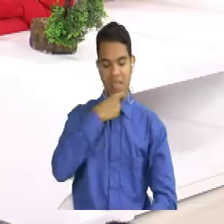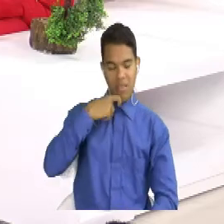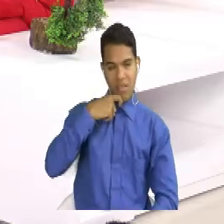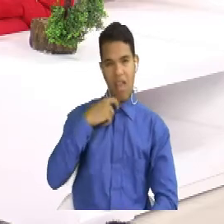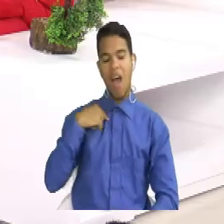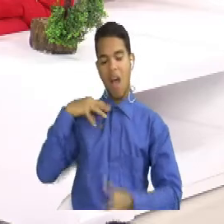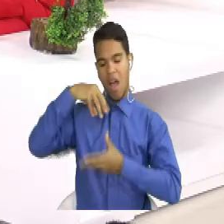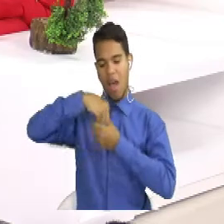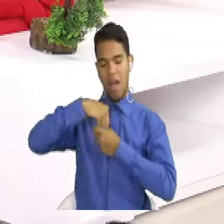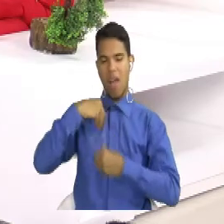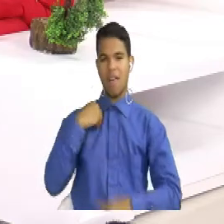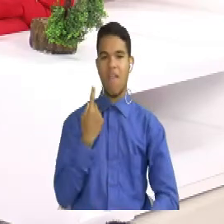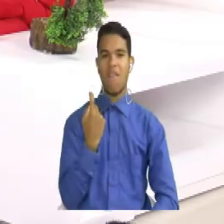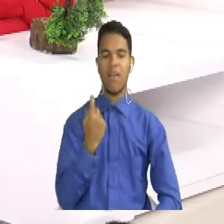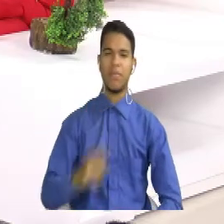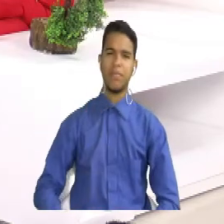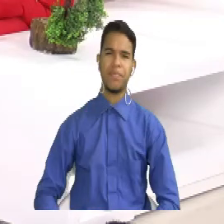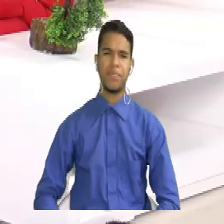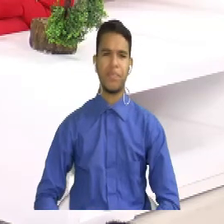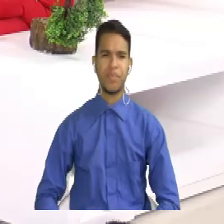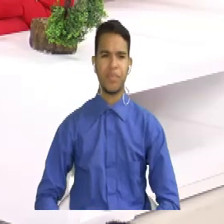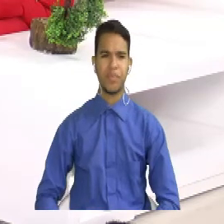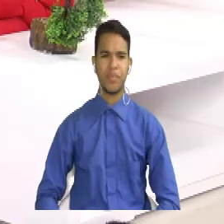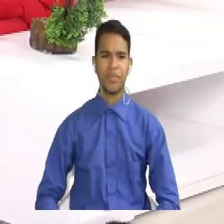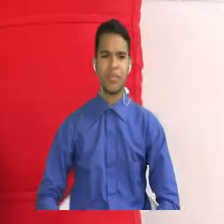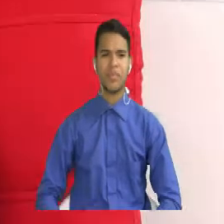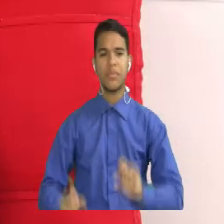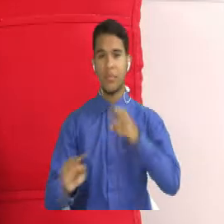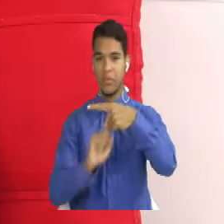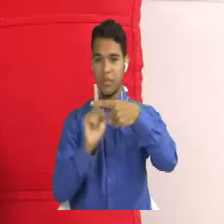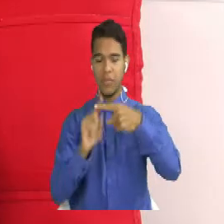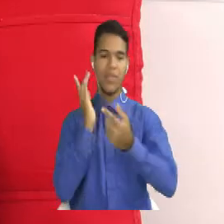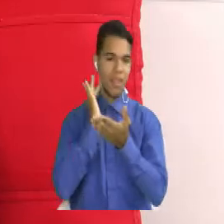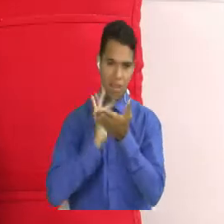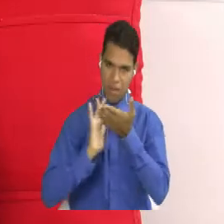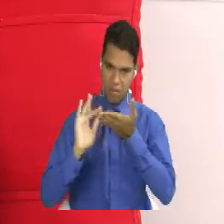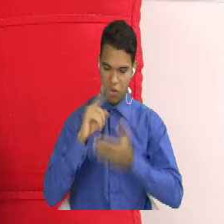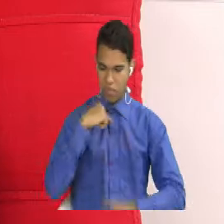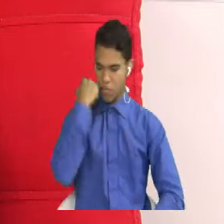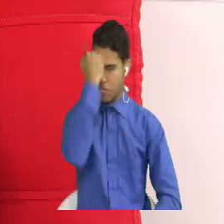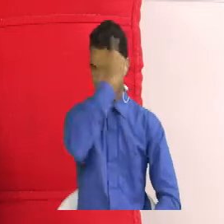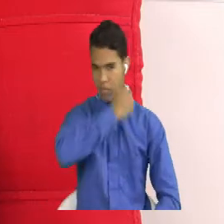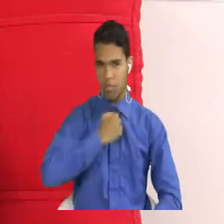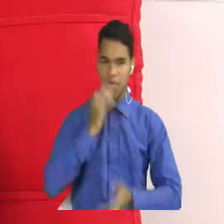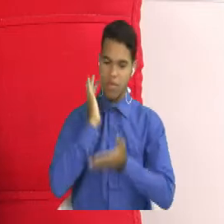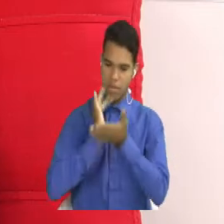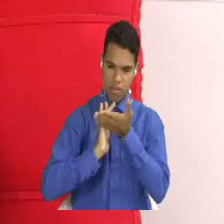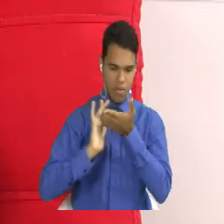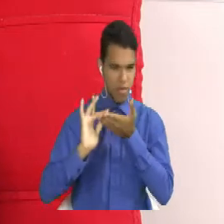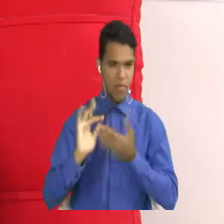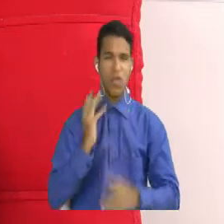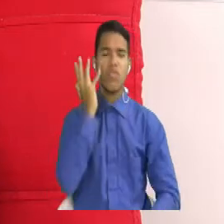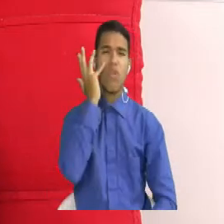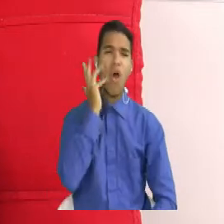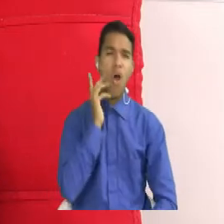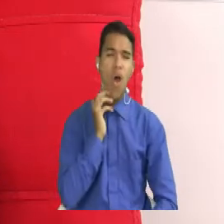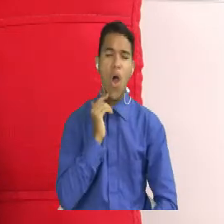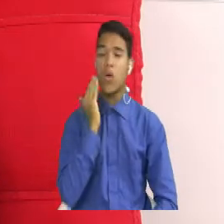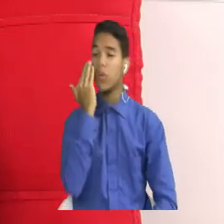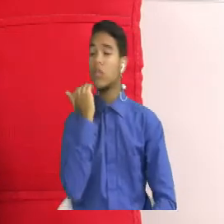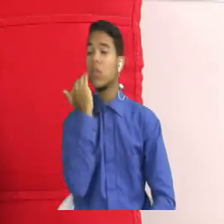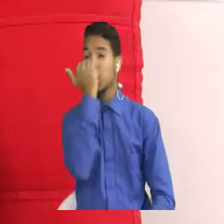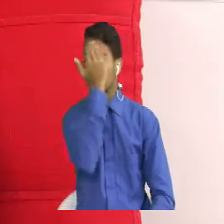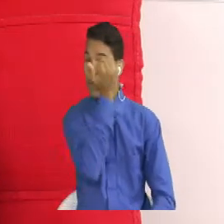deshidratada. Perfecto. Entonces todo eso hay que tener en cuenta. Primeramente la limpieza, desmaquillarla todos los días, así